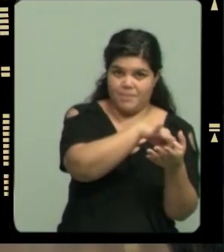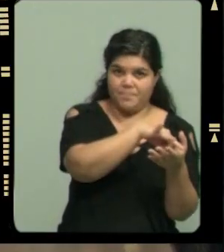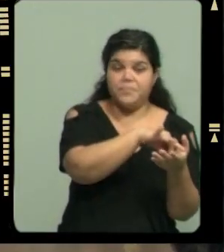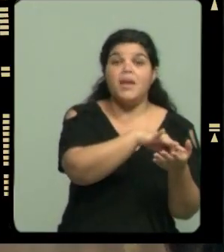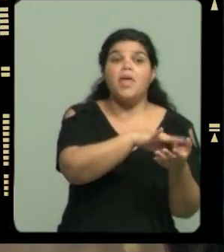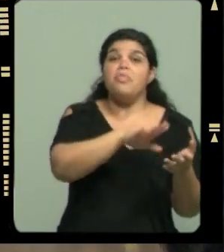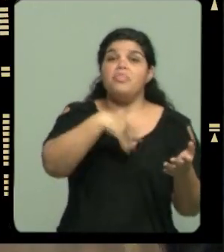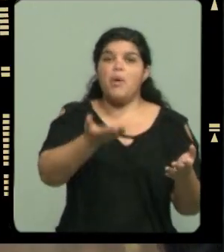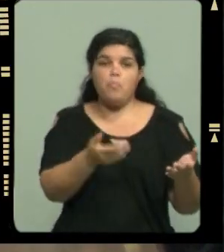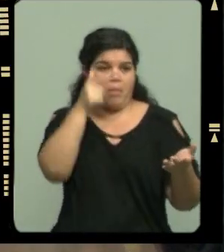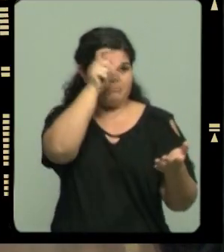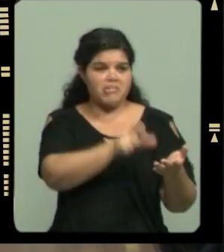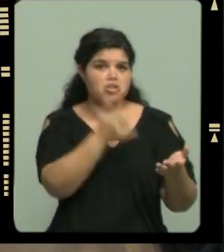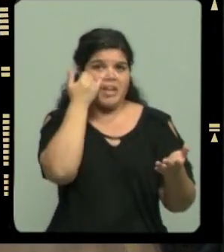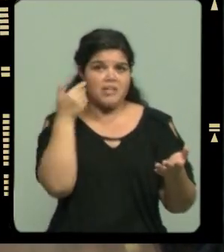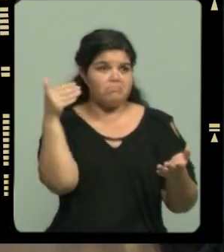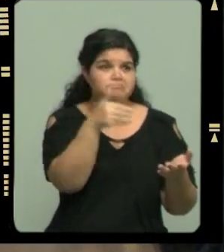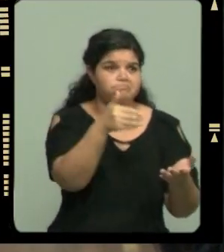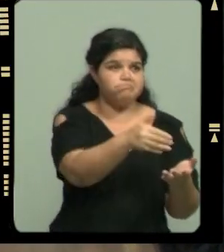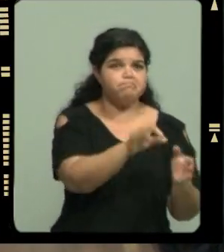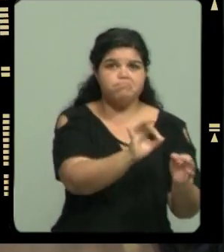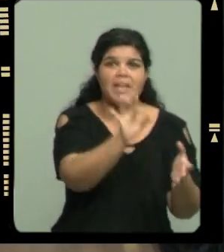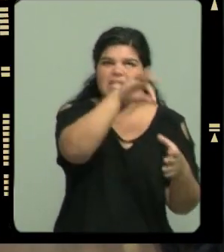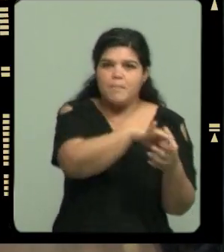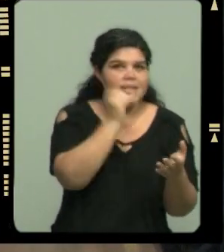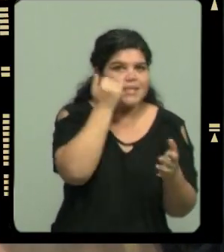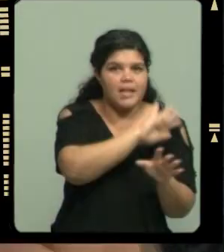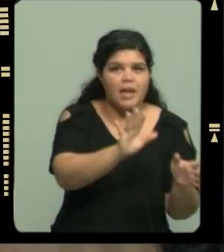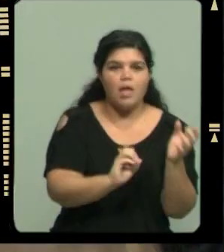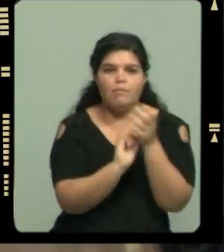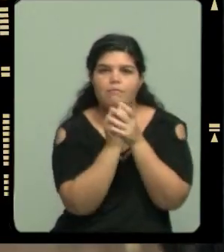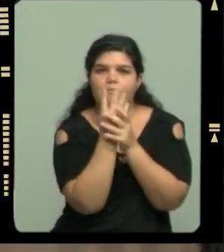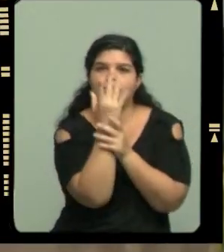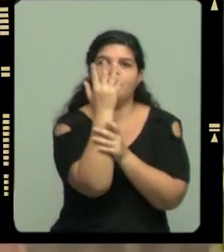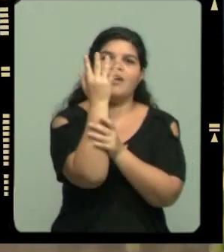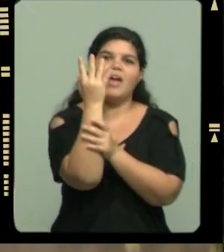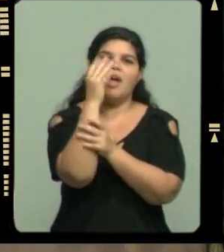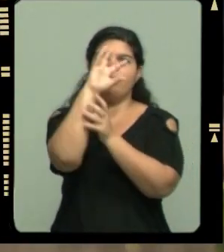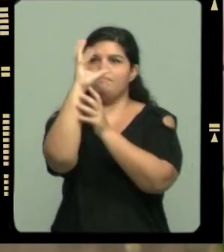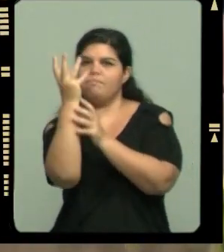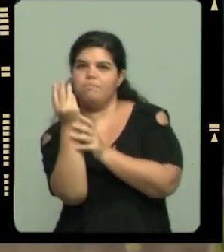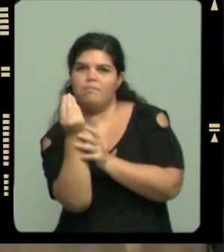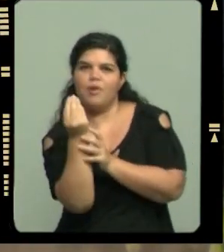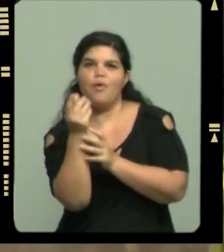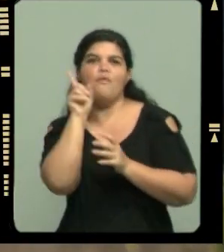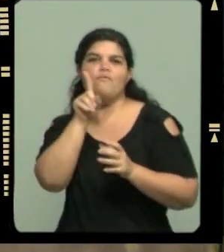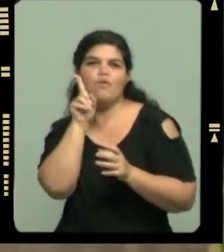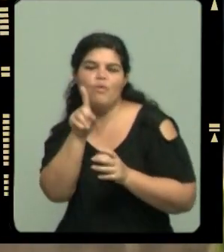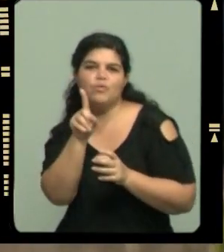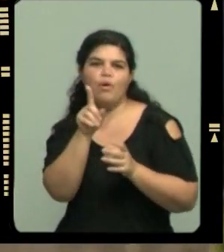Semillas. Pero también el que ya transitó el programa Semillas puede transitar un programa Retoños, Frutos